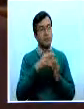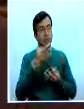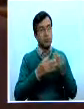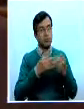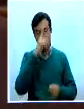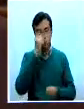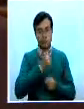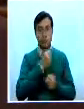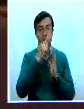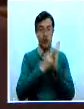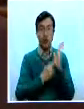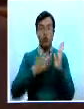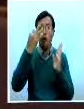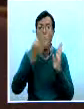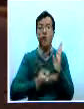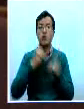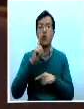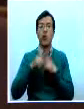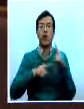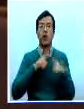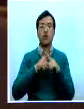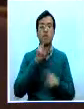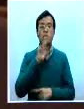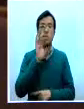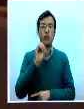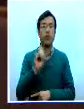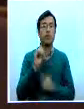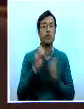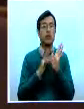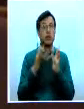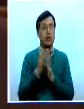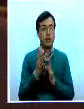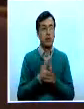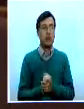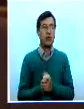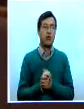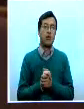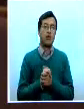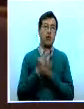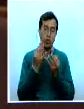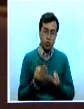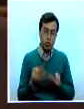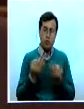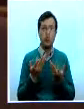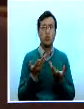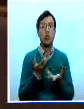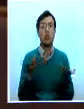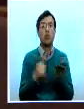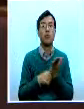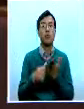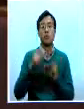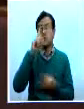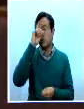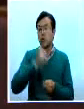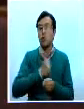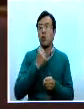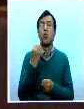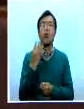publicó del registro oficial el 20 de abril y contiene una disposición transitoria que le otorga al ministerio del trabajo